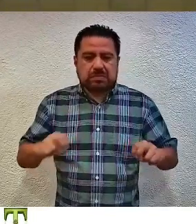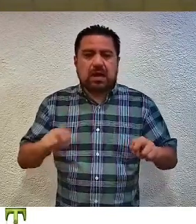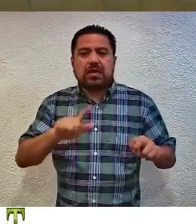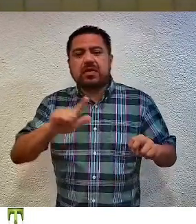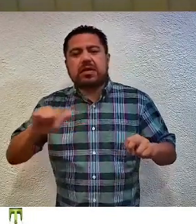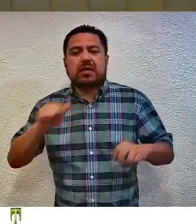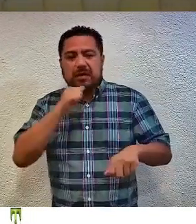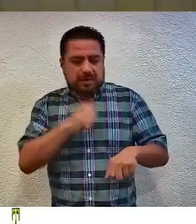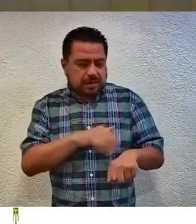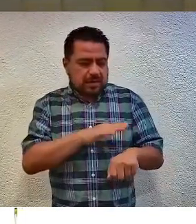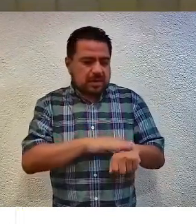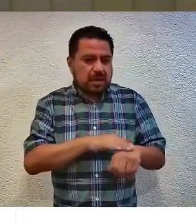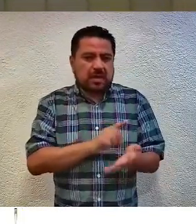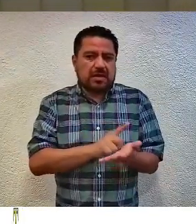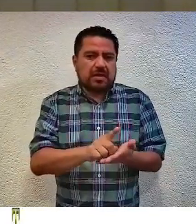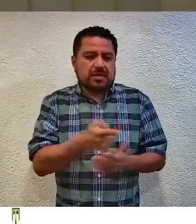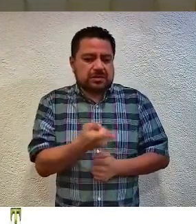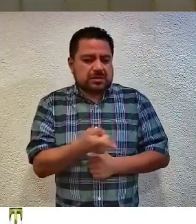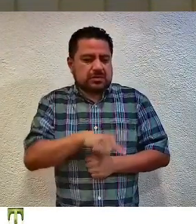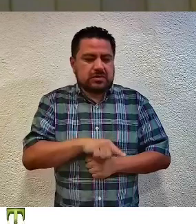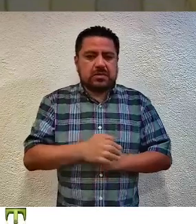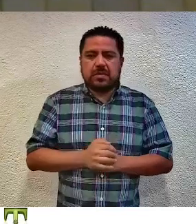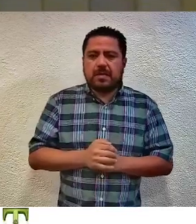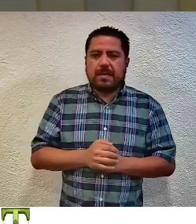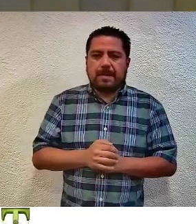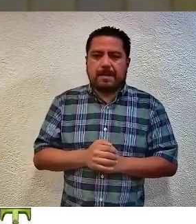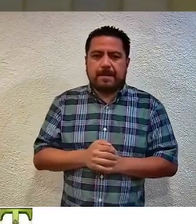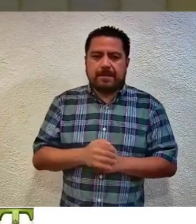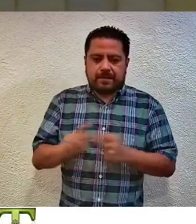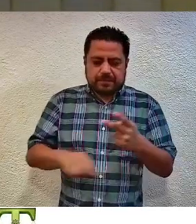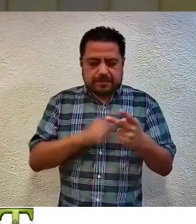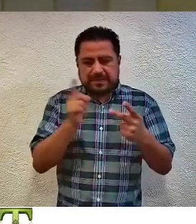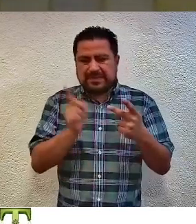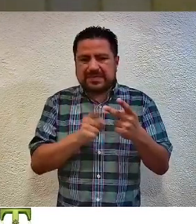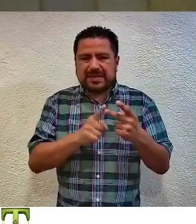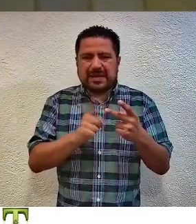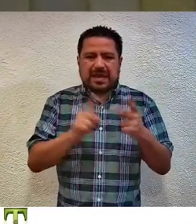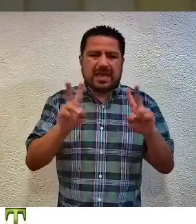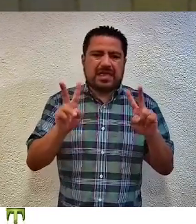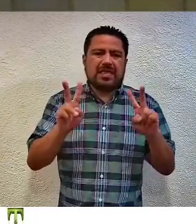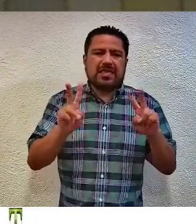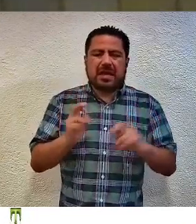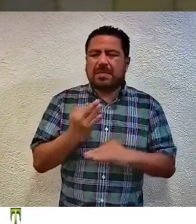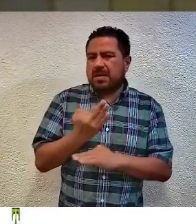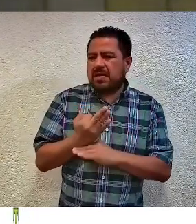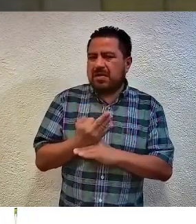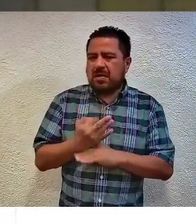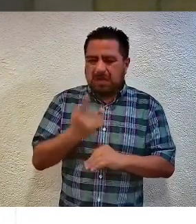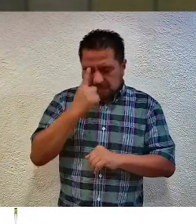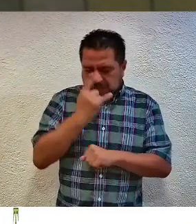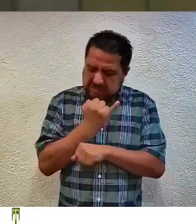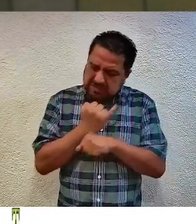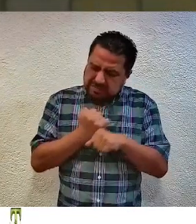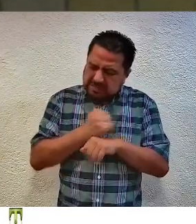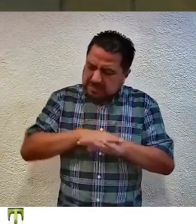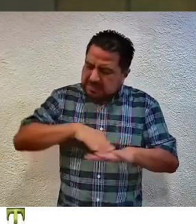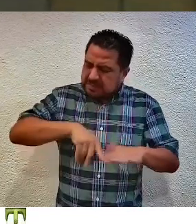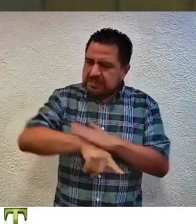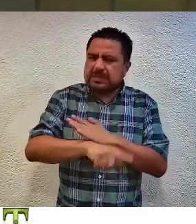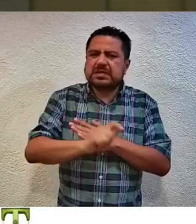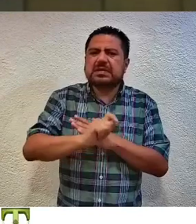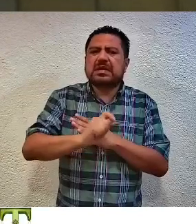notificarlo como en derecho corresponda. El segundo asunto listado para analizar y resolver